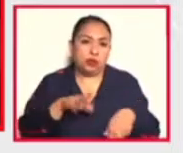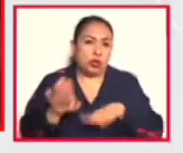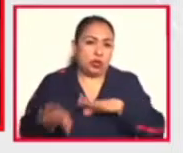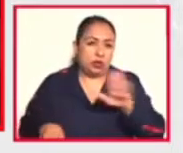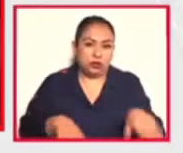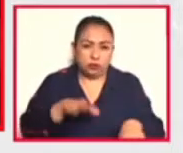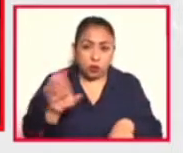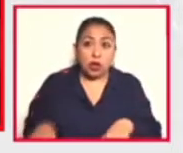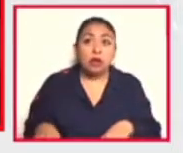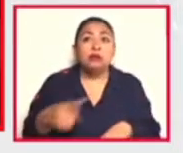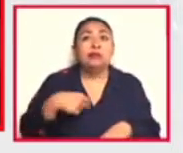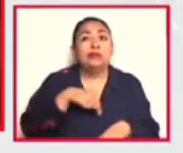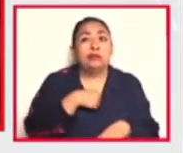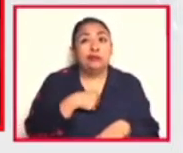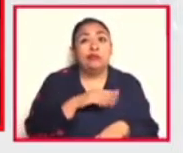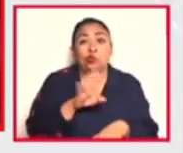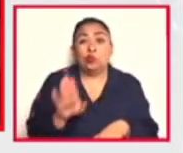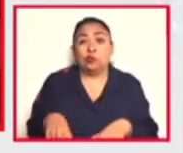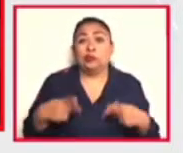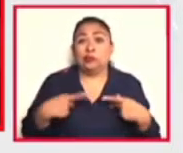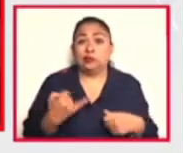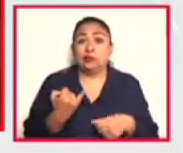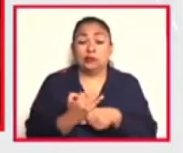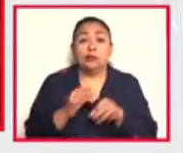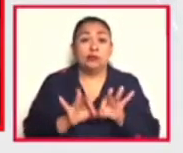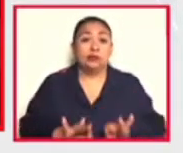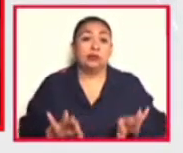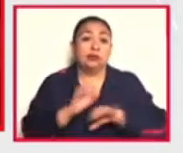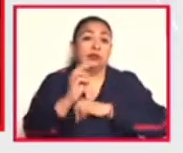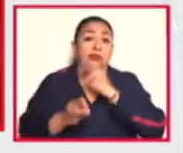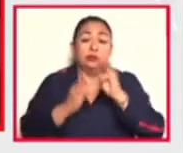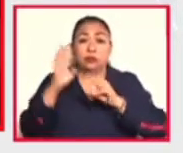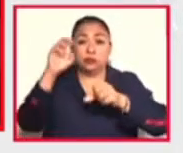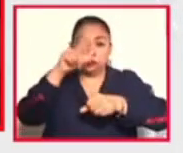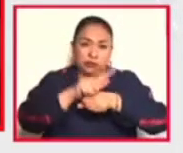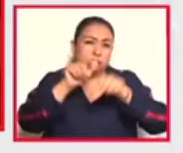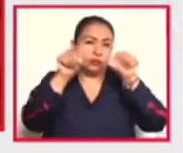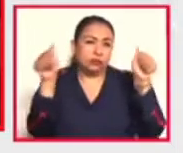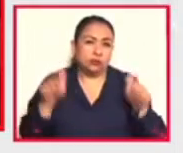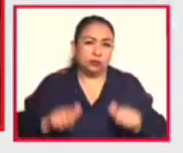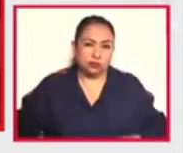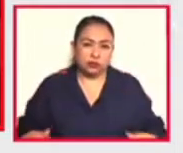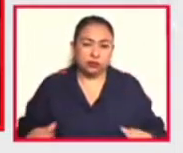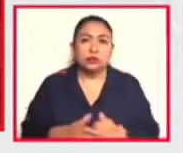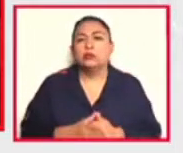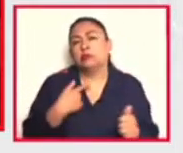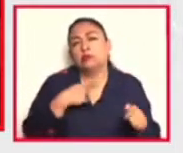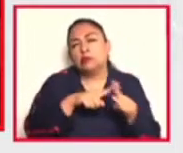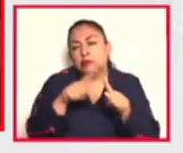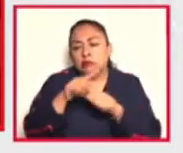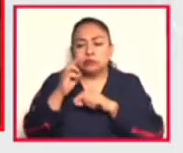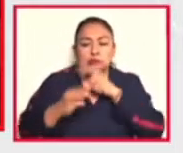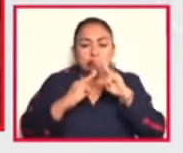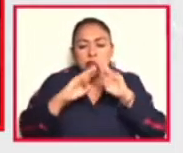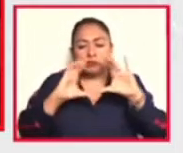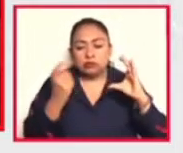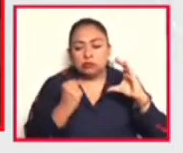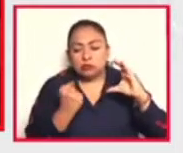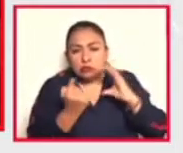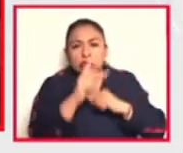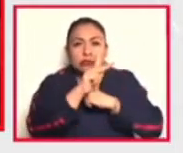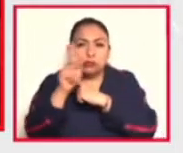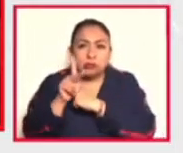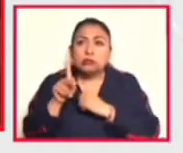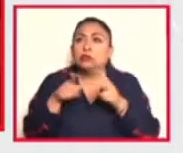Hemos perdido a grandes personalidades del mundo cultural y artístico en diversas partes del mundo. Rafa, para empezar, el